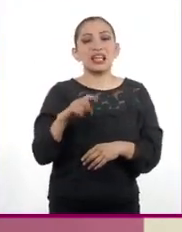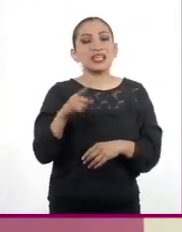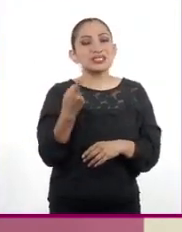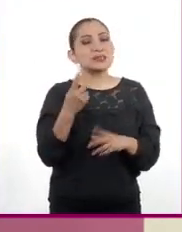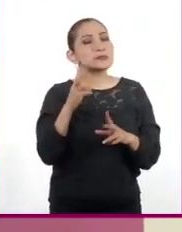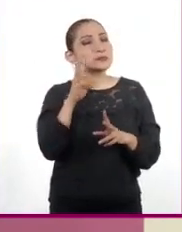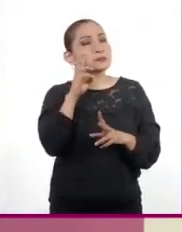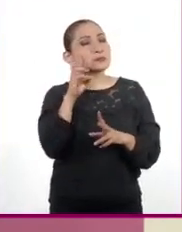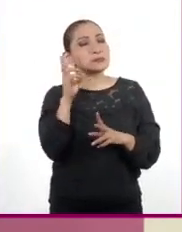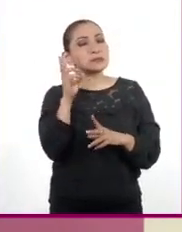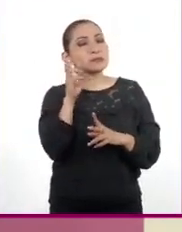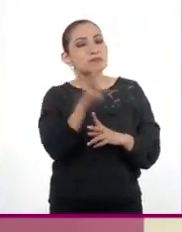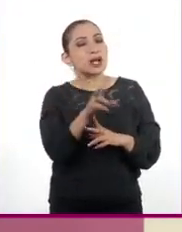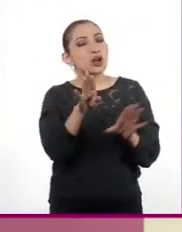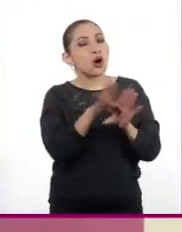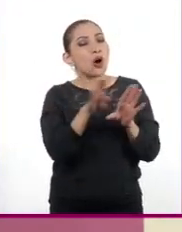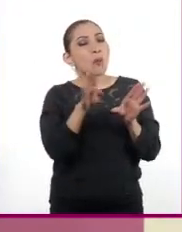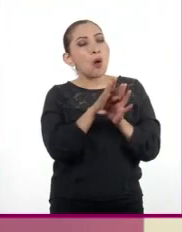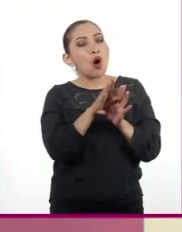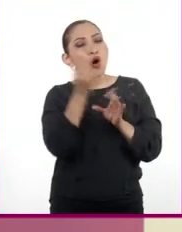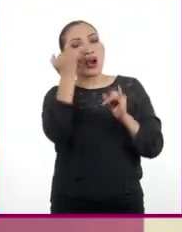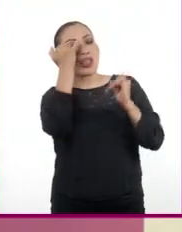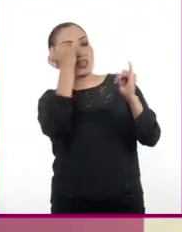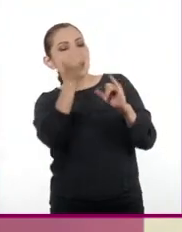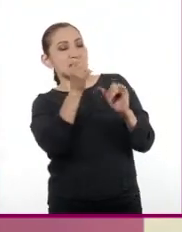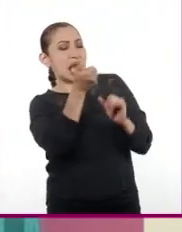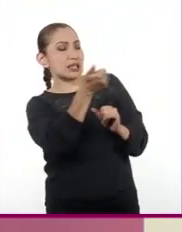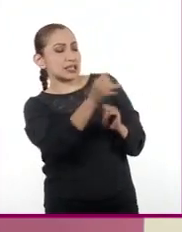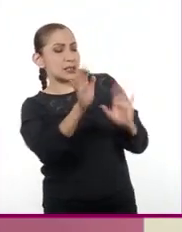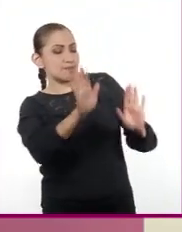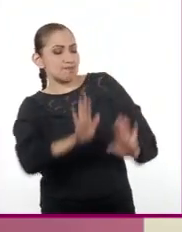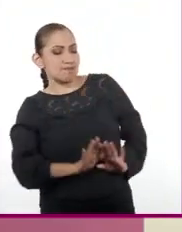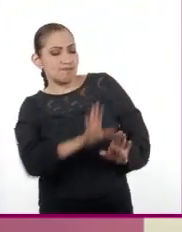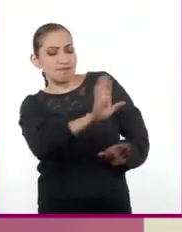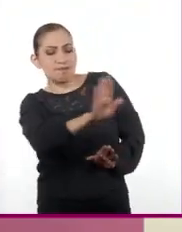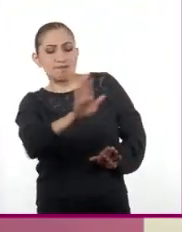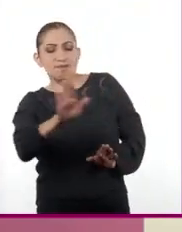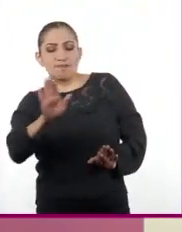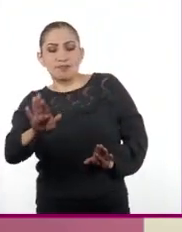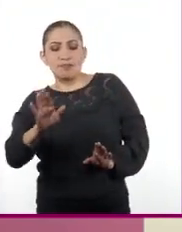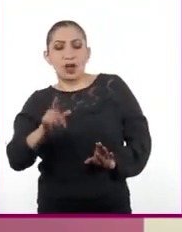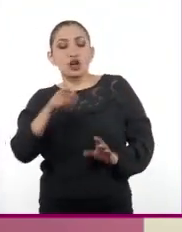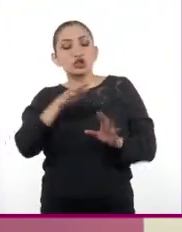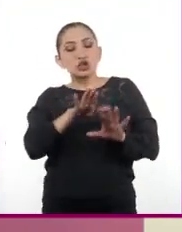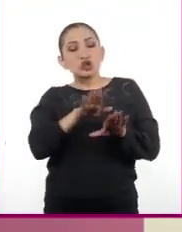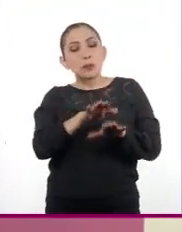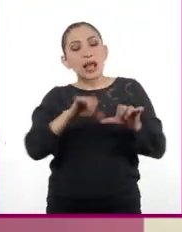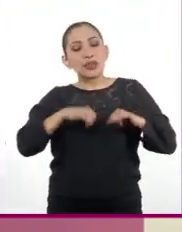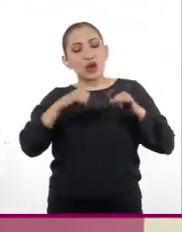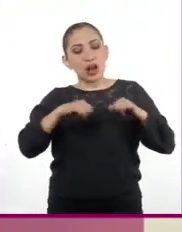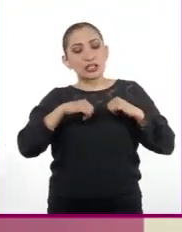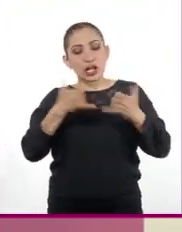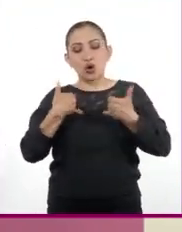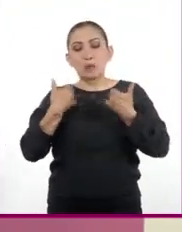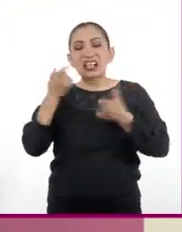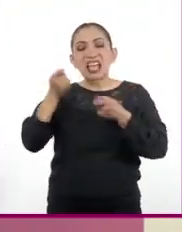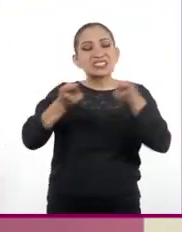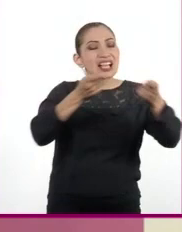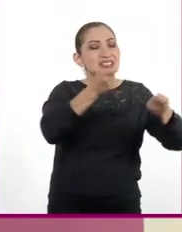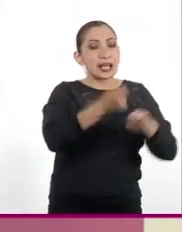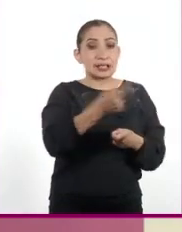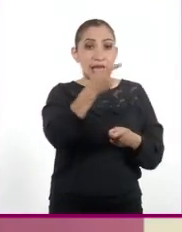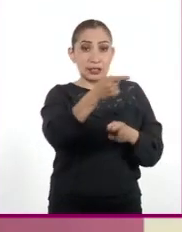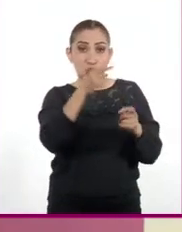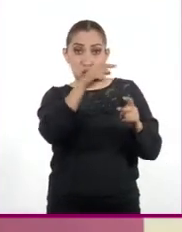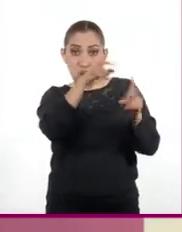ver un tanto los estereotipos, las ideas preconcebidas que hay sobre la adolescencia, la juventud. Ese es